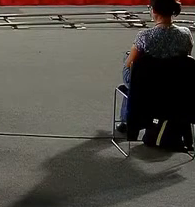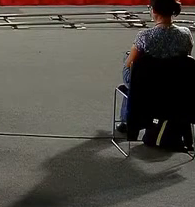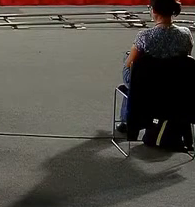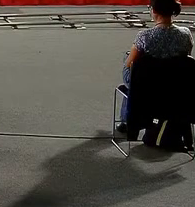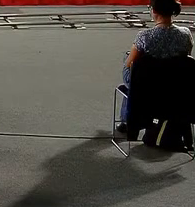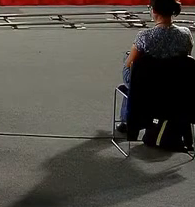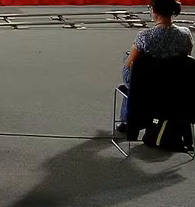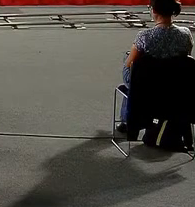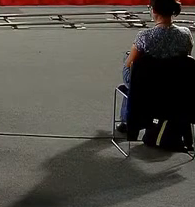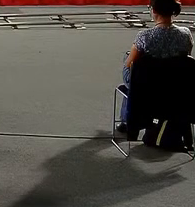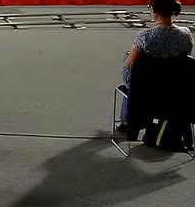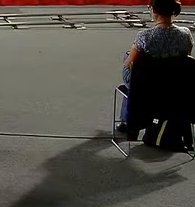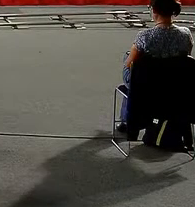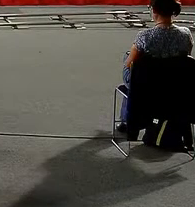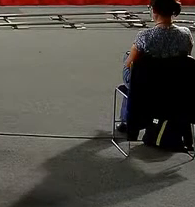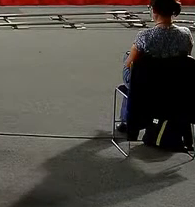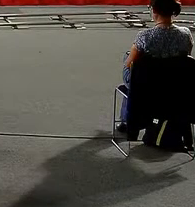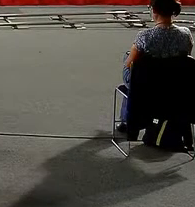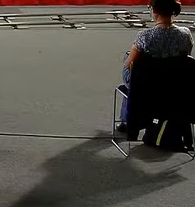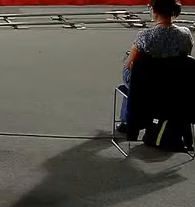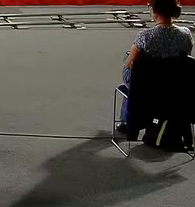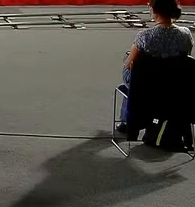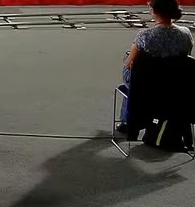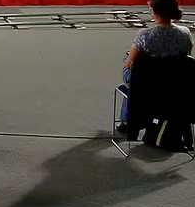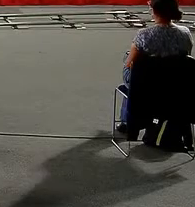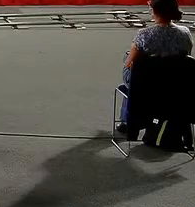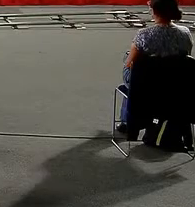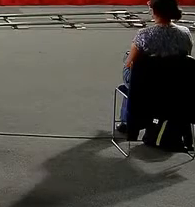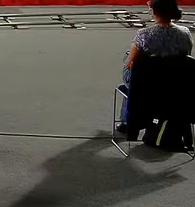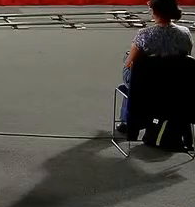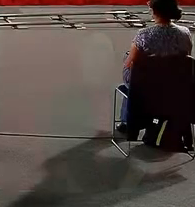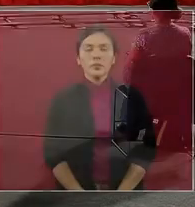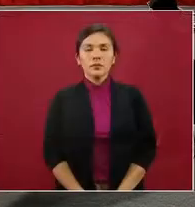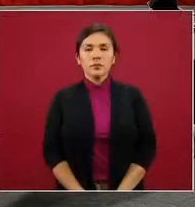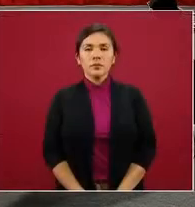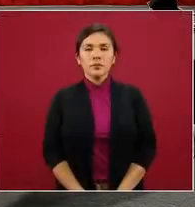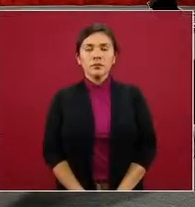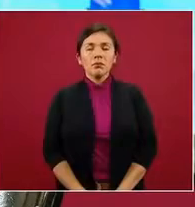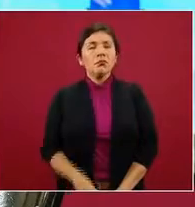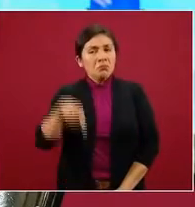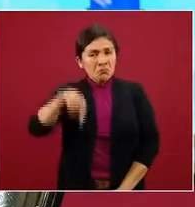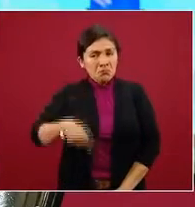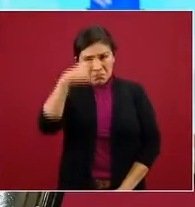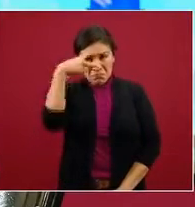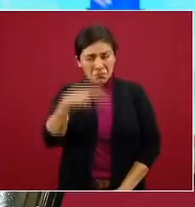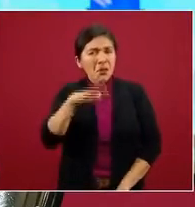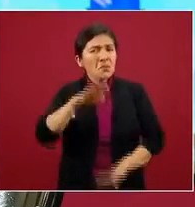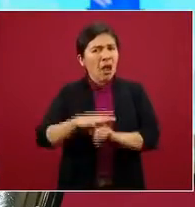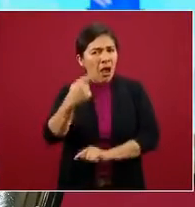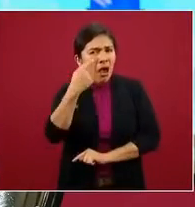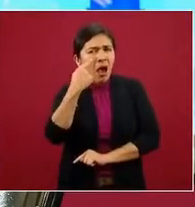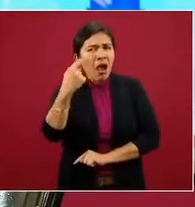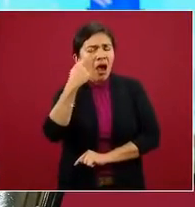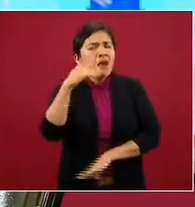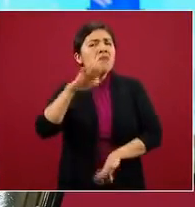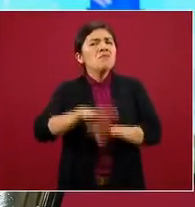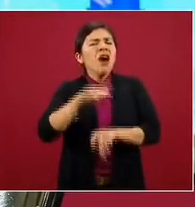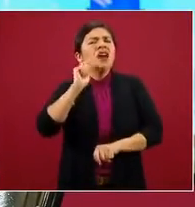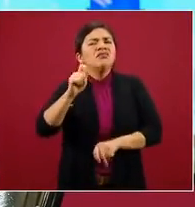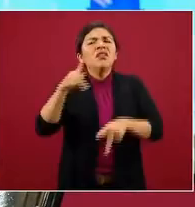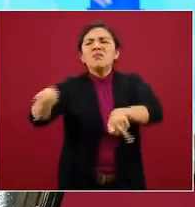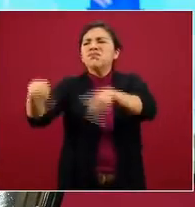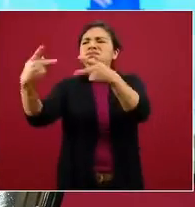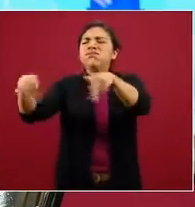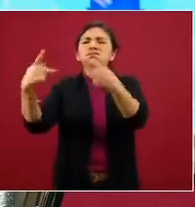productos industrializados de muy bajo valor nutricional y extraordinariamente alto poder